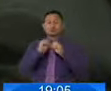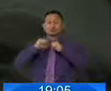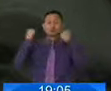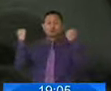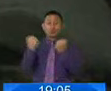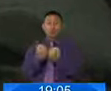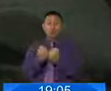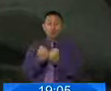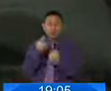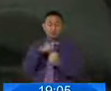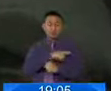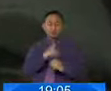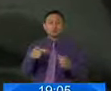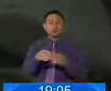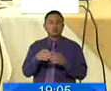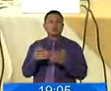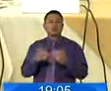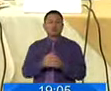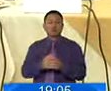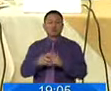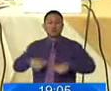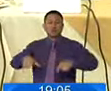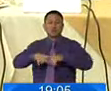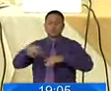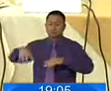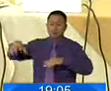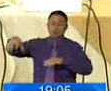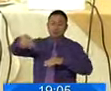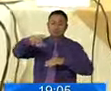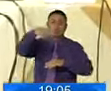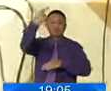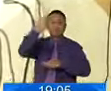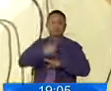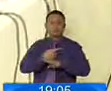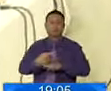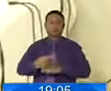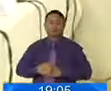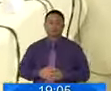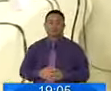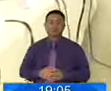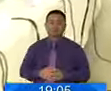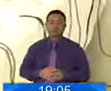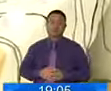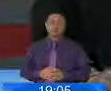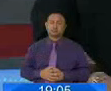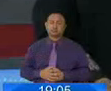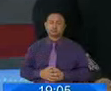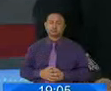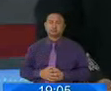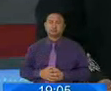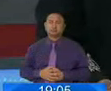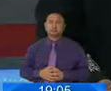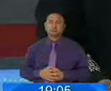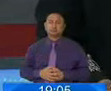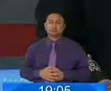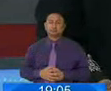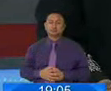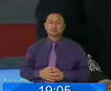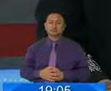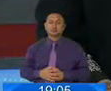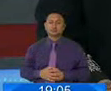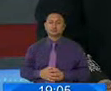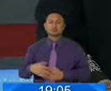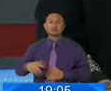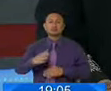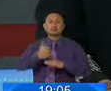Para ello, la comisión se desplazará a territorio durante la próxima semana. Informó Javier Gallo. El Tribunal